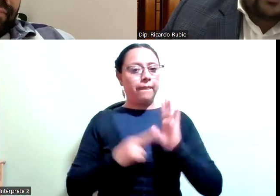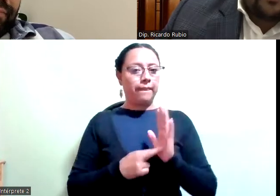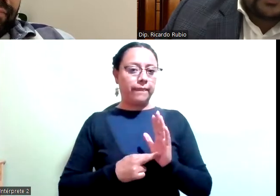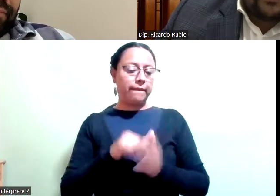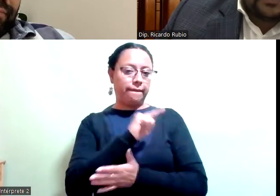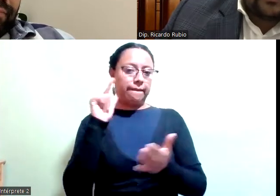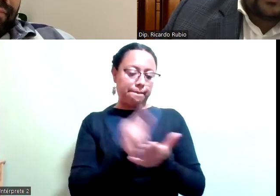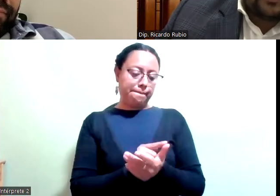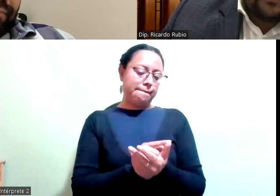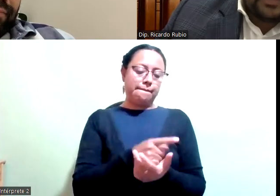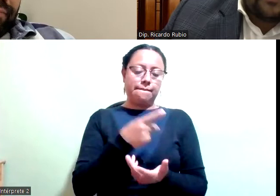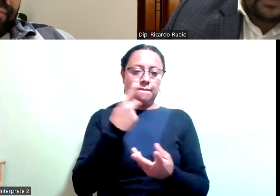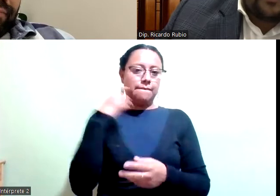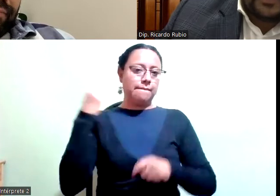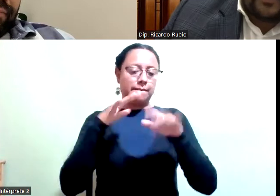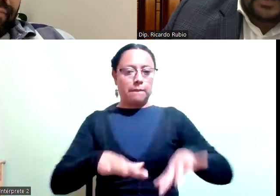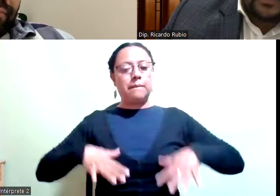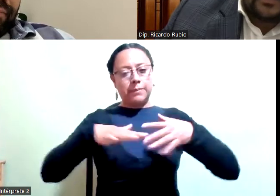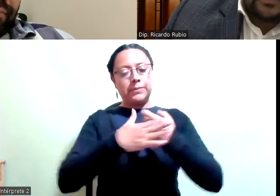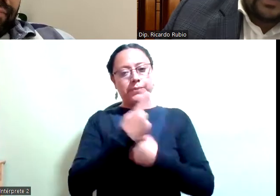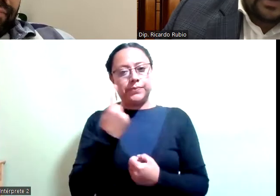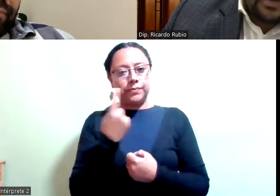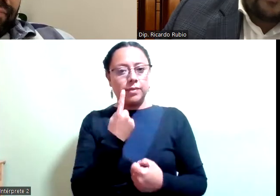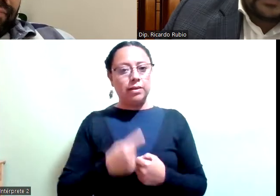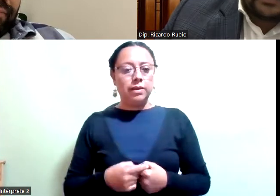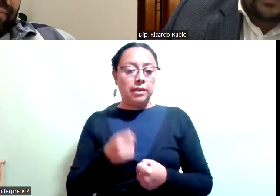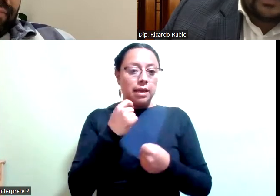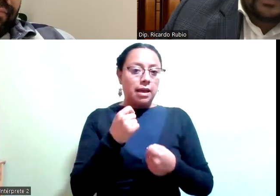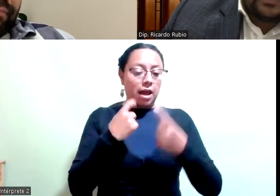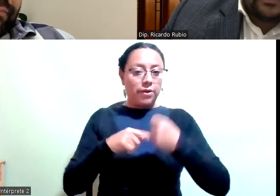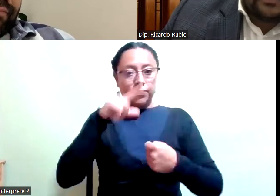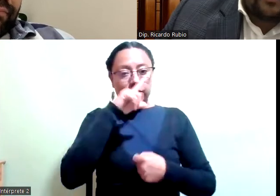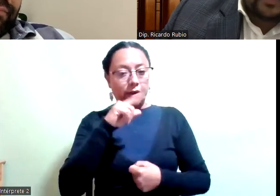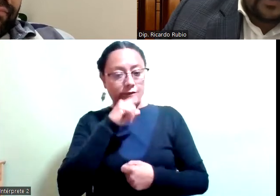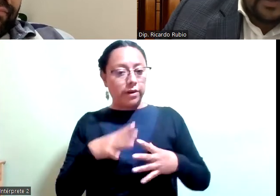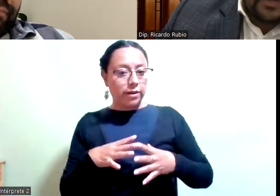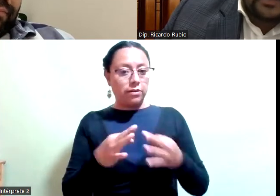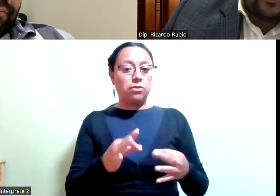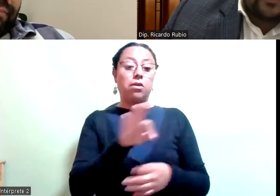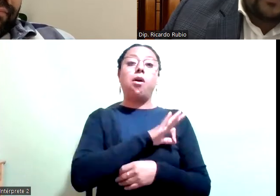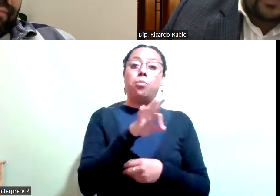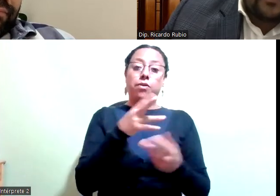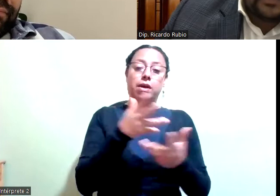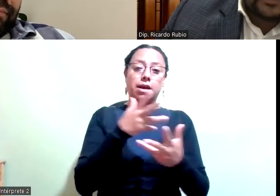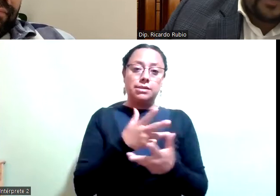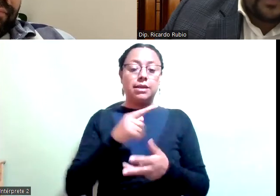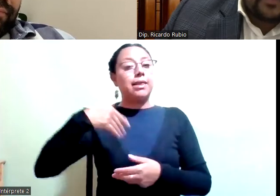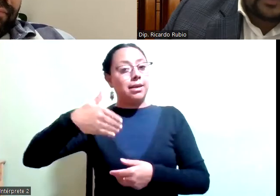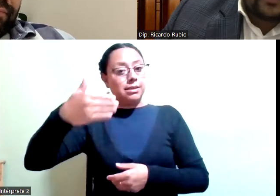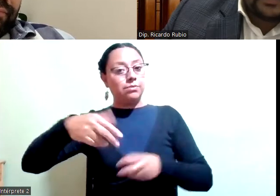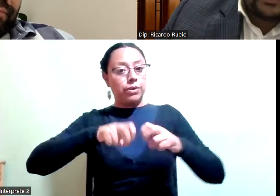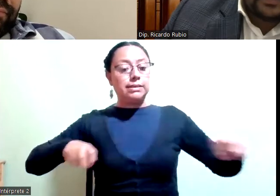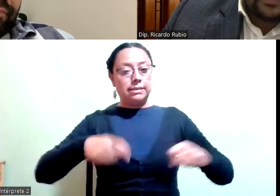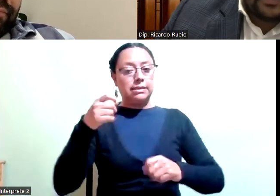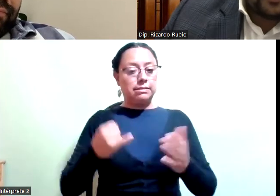un vicio de procedimiento, diputada Miriam Valeria, puede dar origen a precisamente pues una nulidad ante un tribunal o ante la Suprema